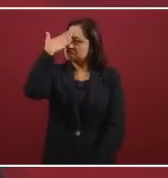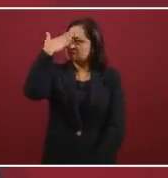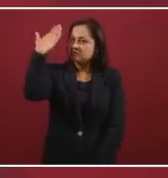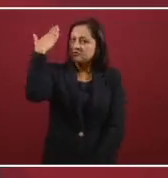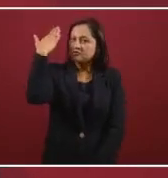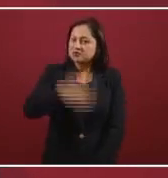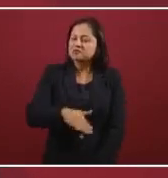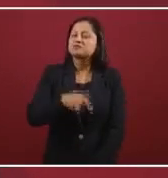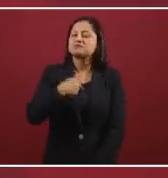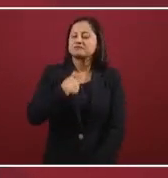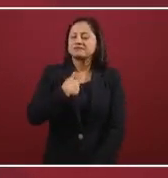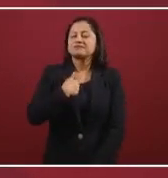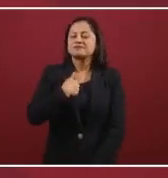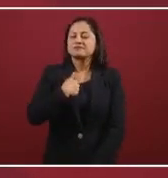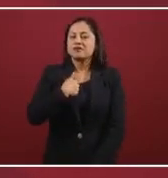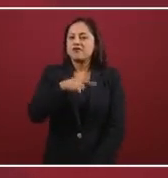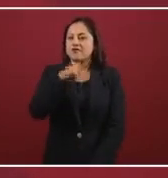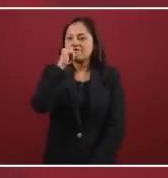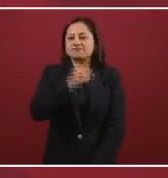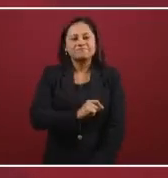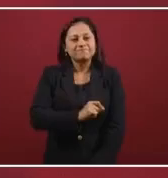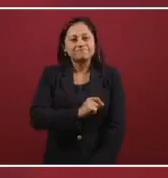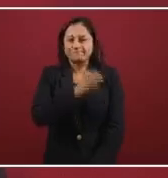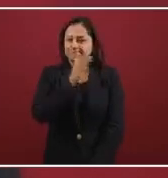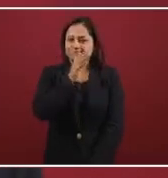fallar, y